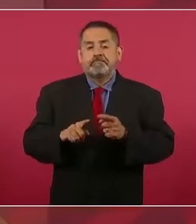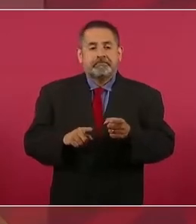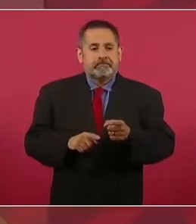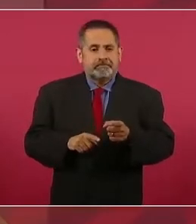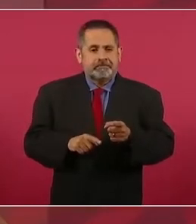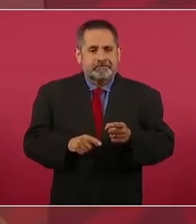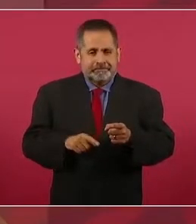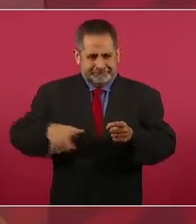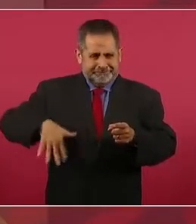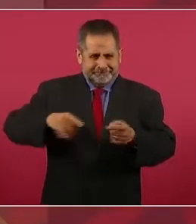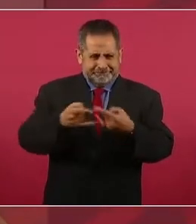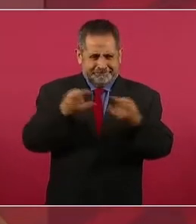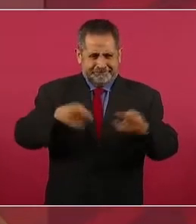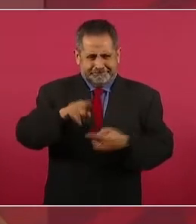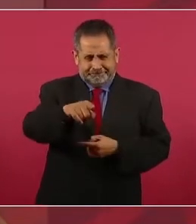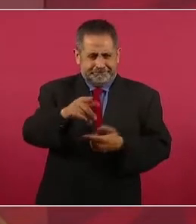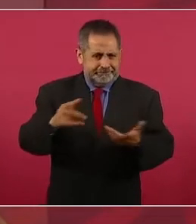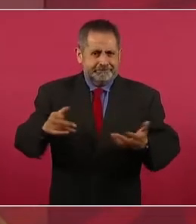estos casos